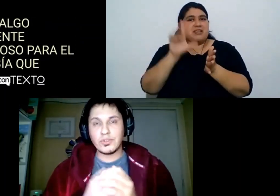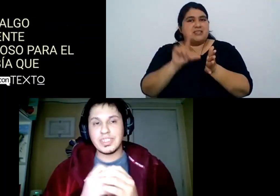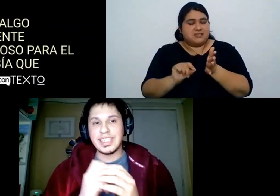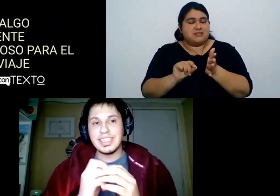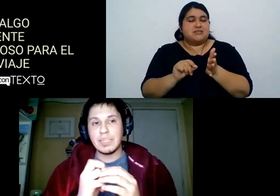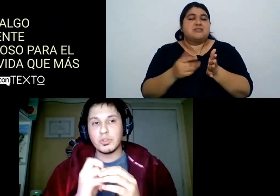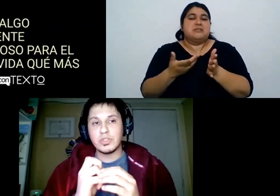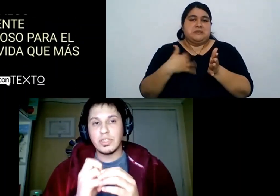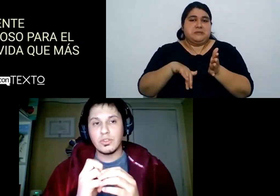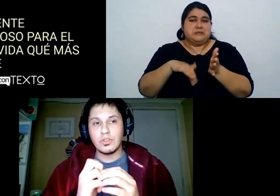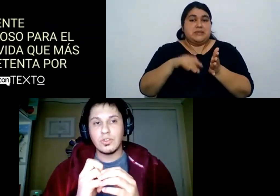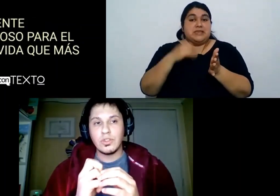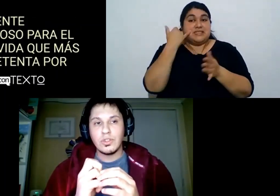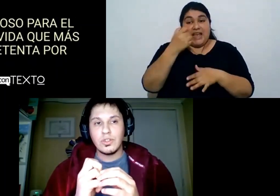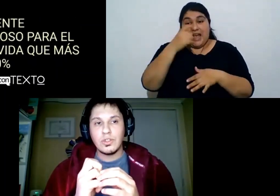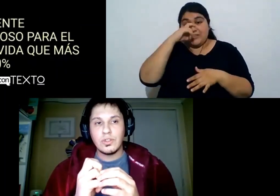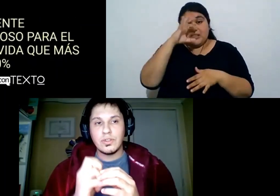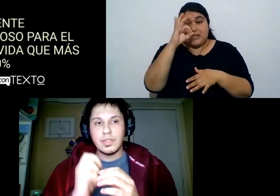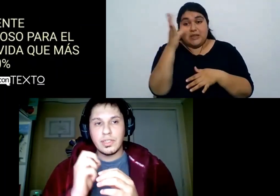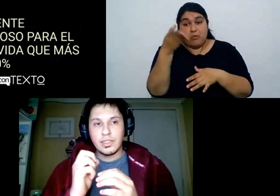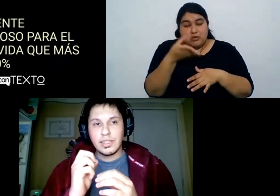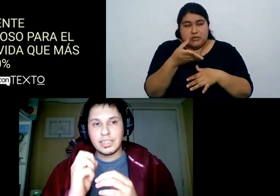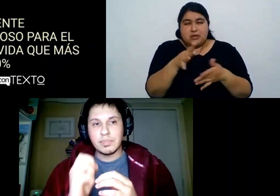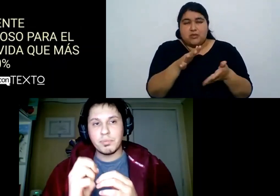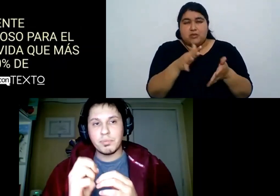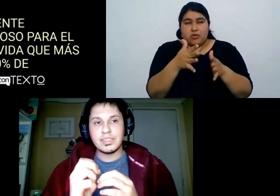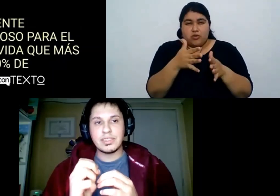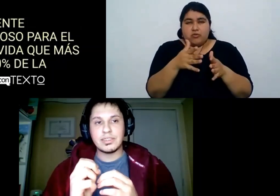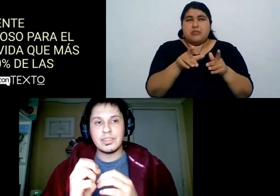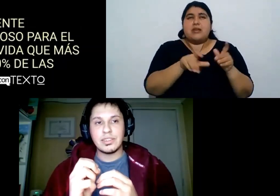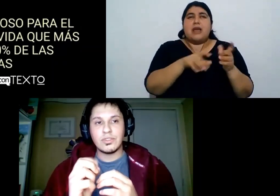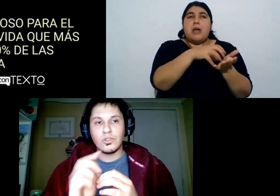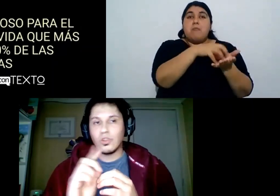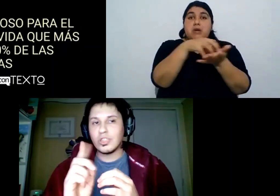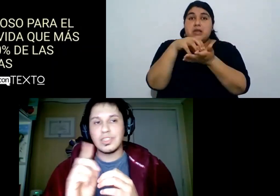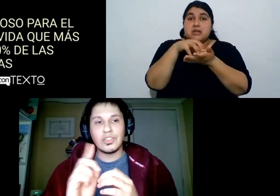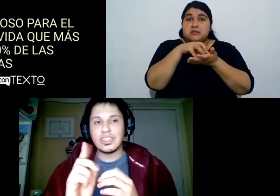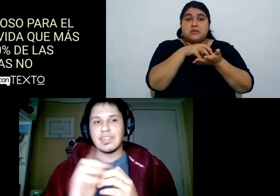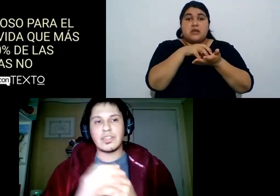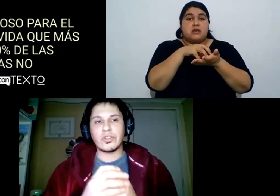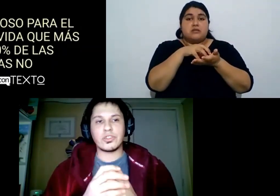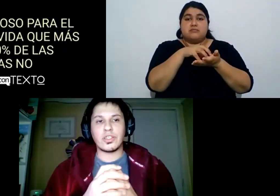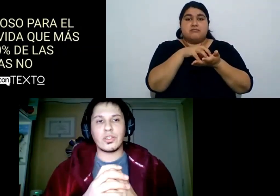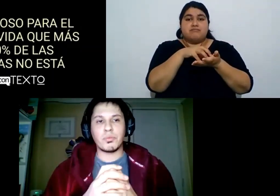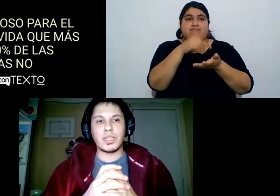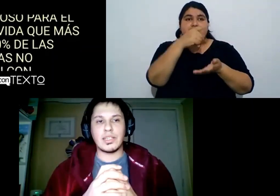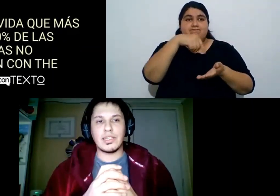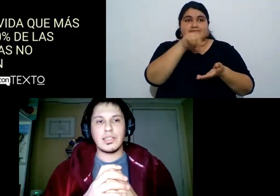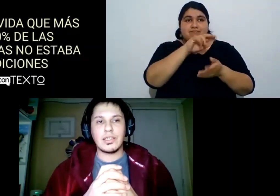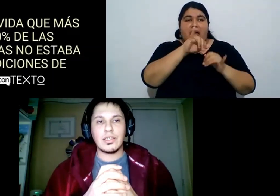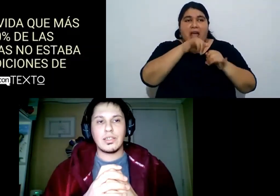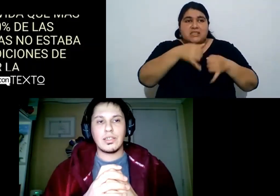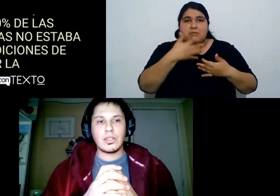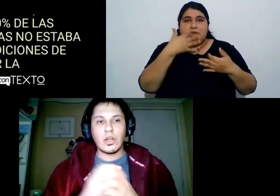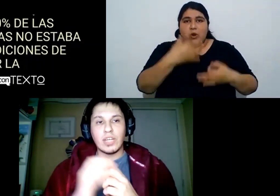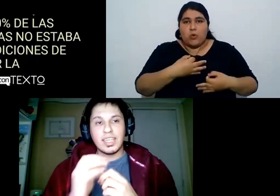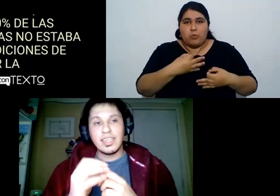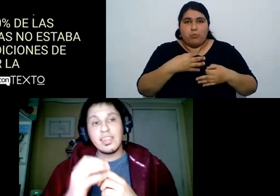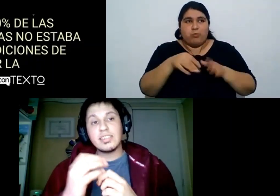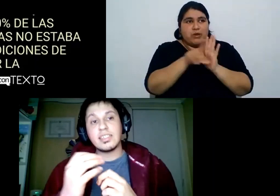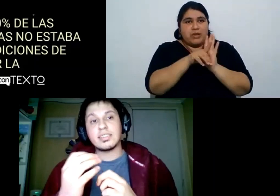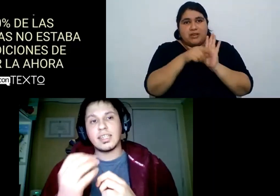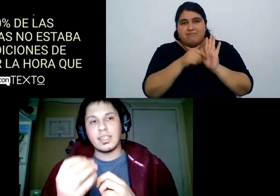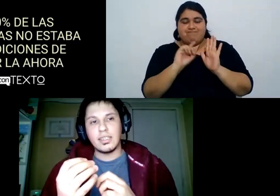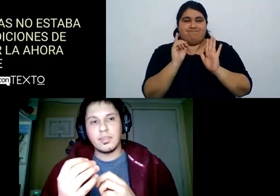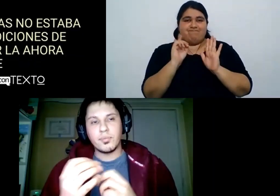de un 70% de las empresas no estaban en condiciones de cumplirla. Ahora, ¿qué